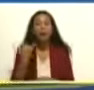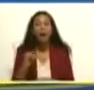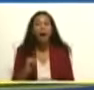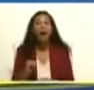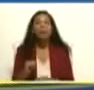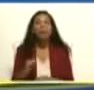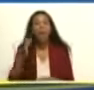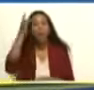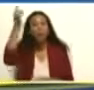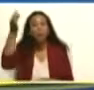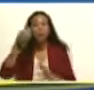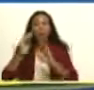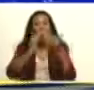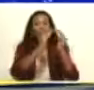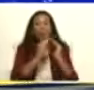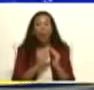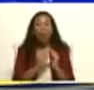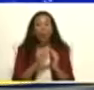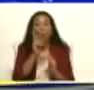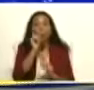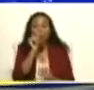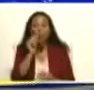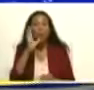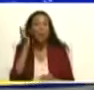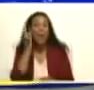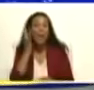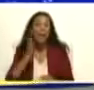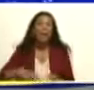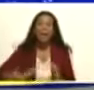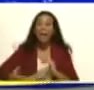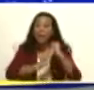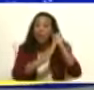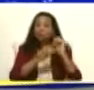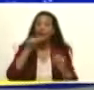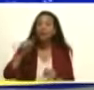los consejos comunales y las comunas.